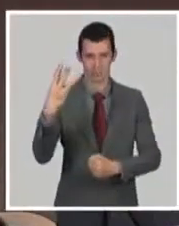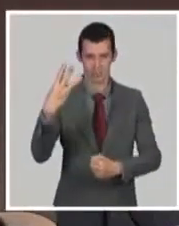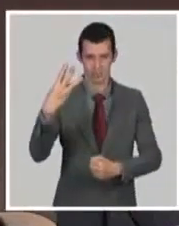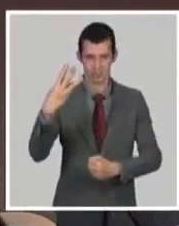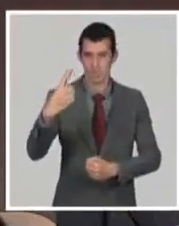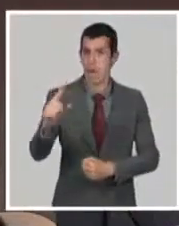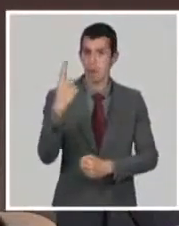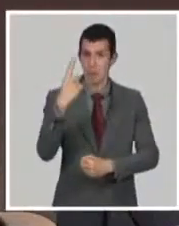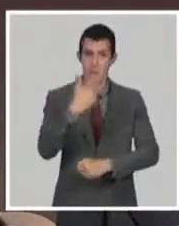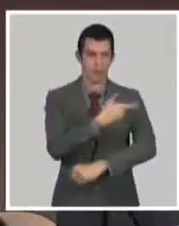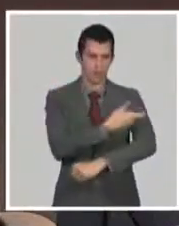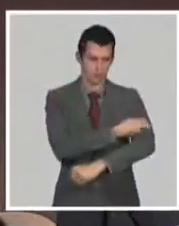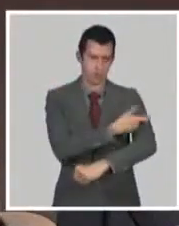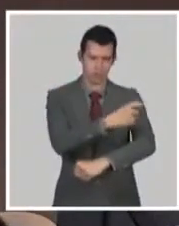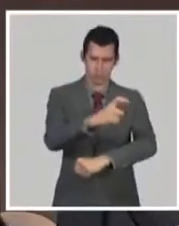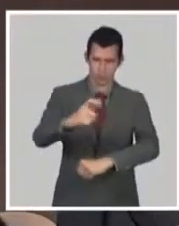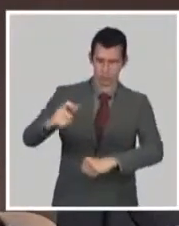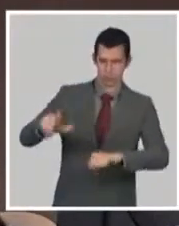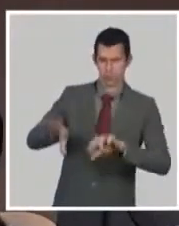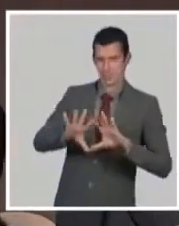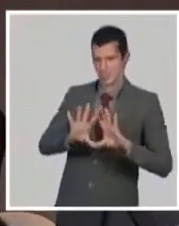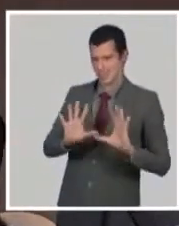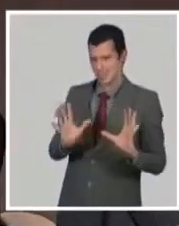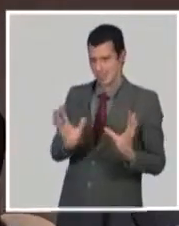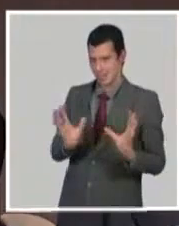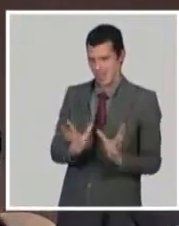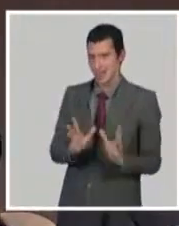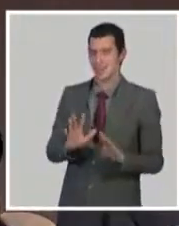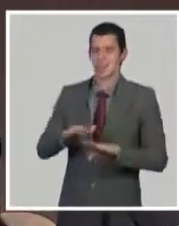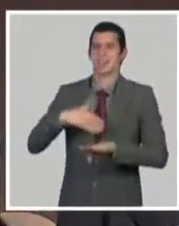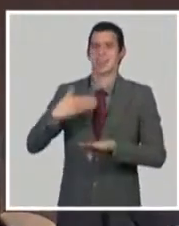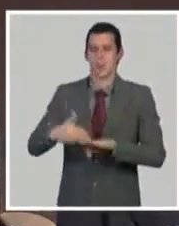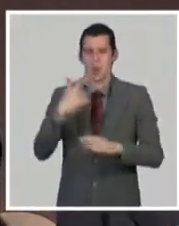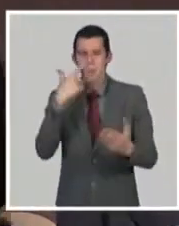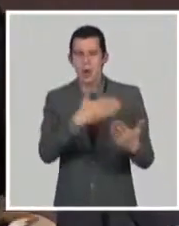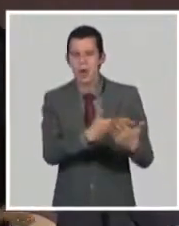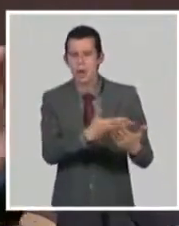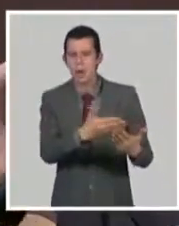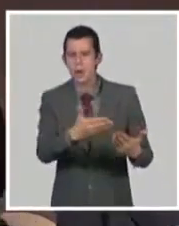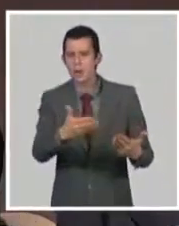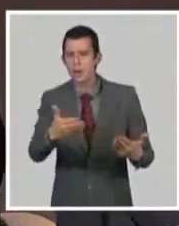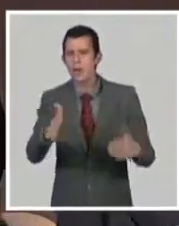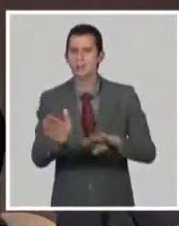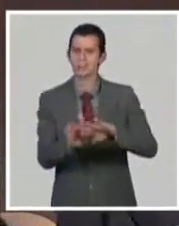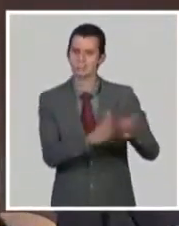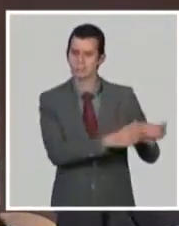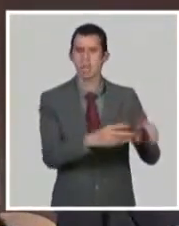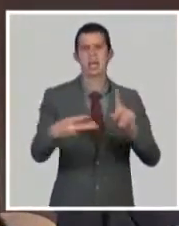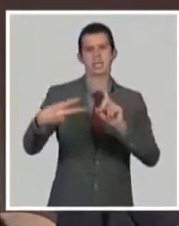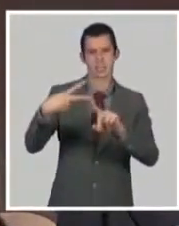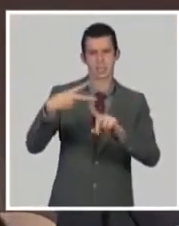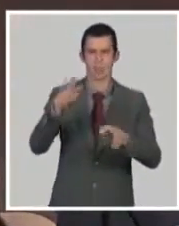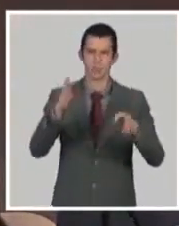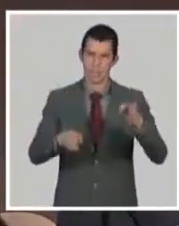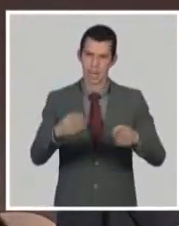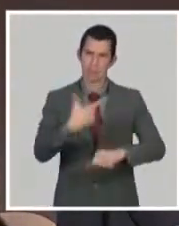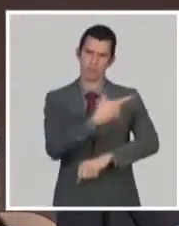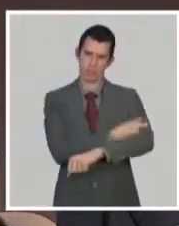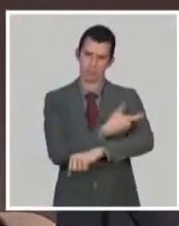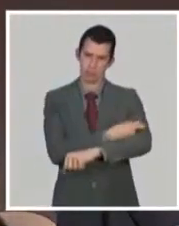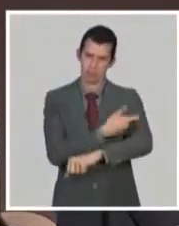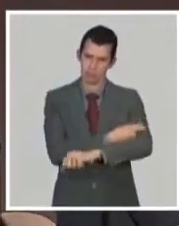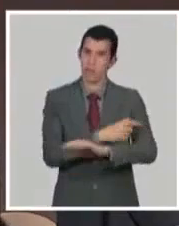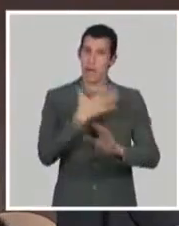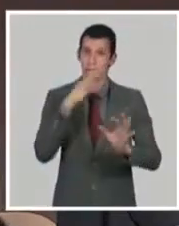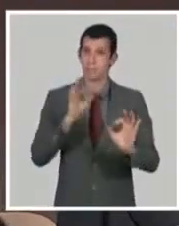E incluso las vacunas hasta ahora, las vacunas no protegen el 100%, no hay ninguna vacuna que diga, bueno, protege el 100%. O sea, hasta tanto